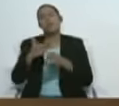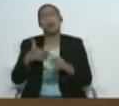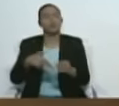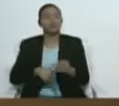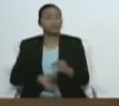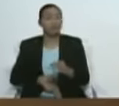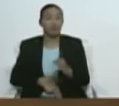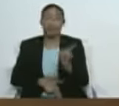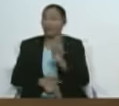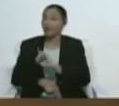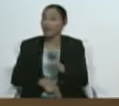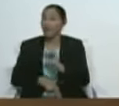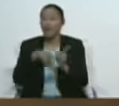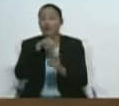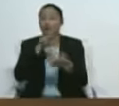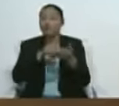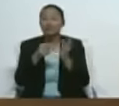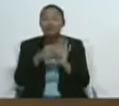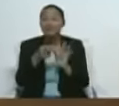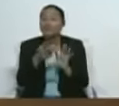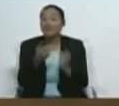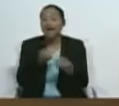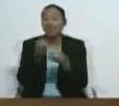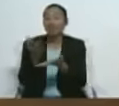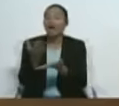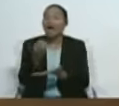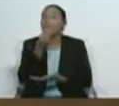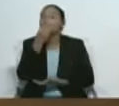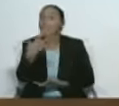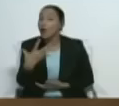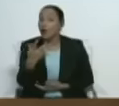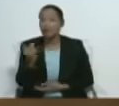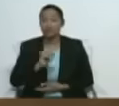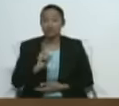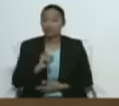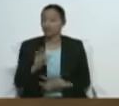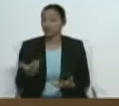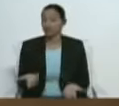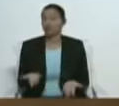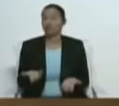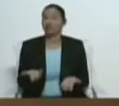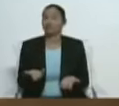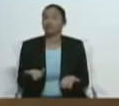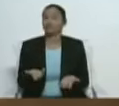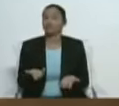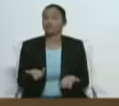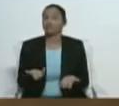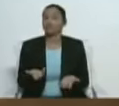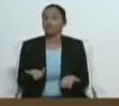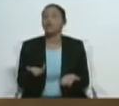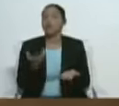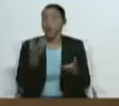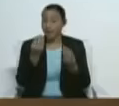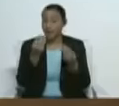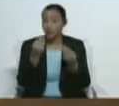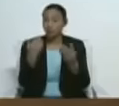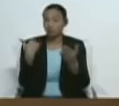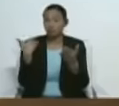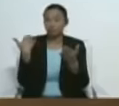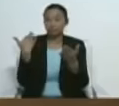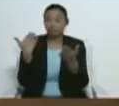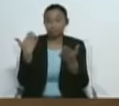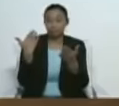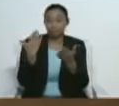nada bueno y menos con todo lo que fuimos conociendo de manera vamos a decir sucesiva durante